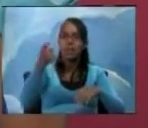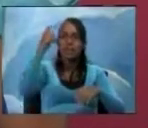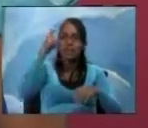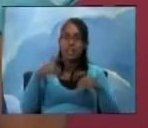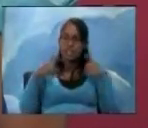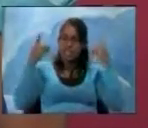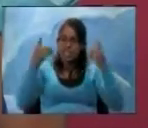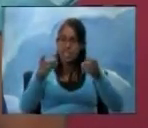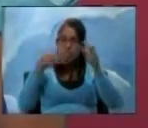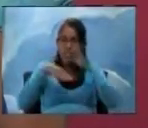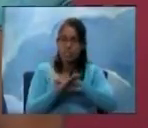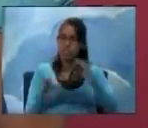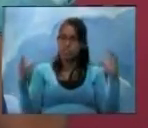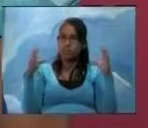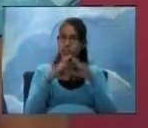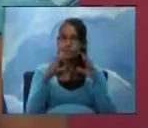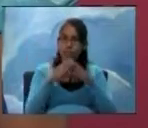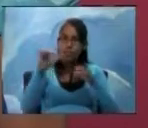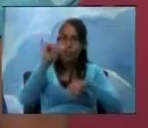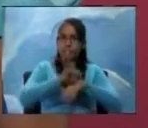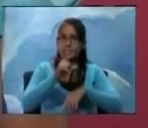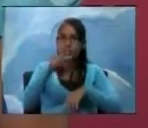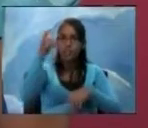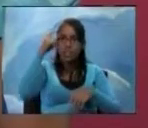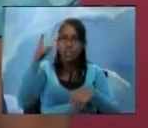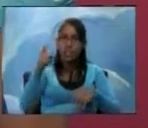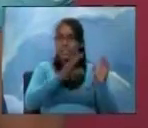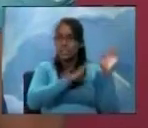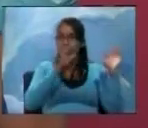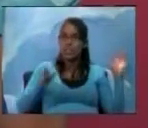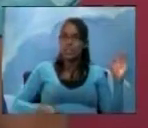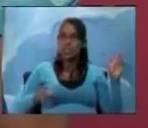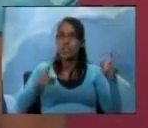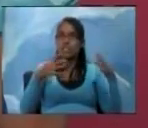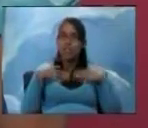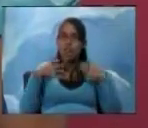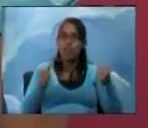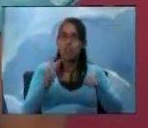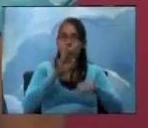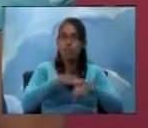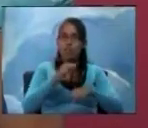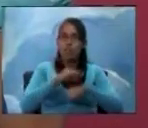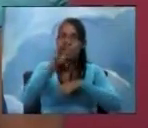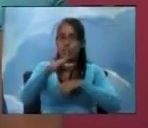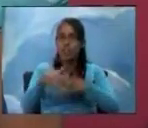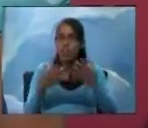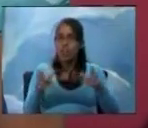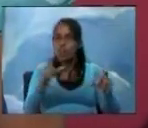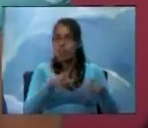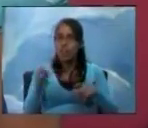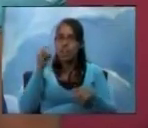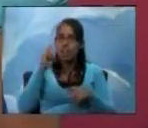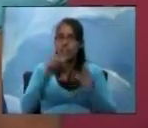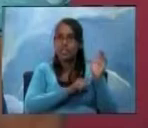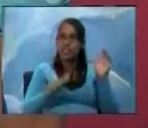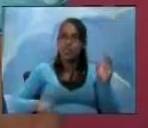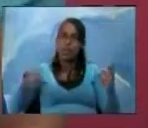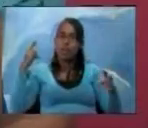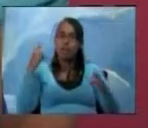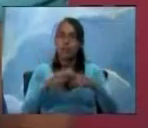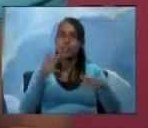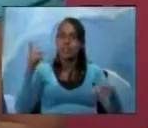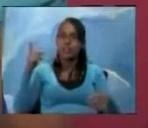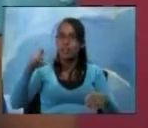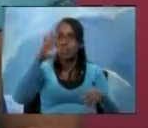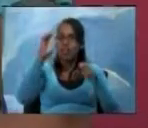que él decidió irse para el culto, ese día Cristo le sanó, porque dejó de darle lugar al diablo. Que el Señor lo reprenda,